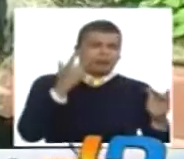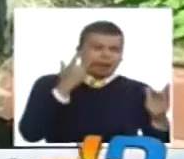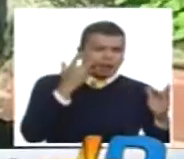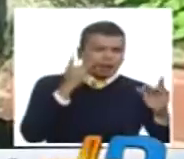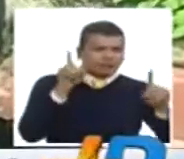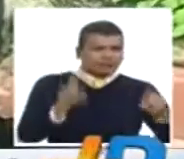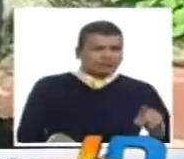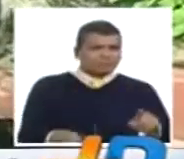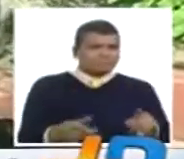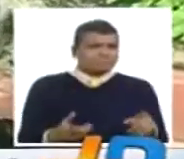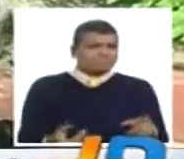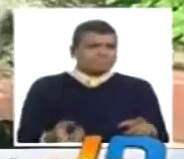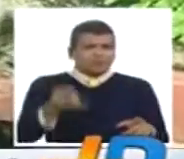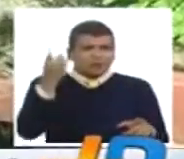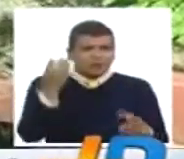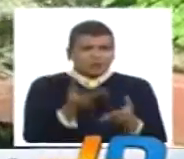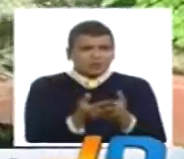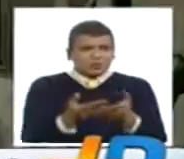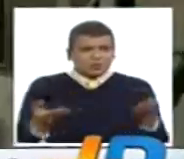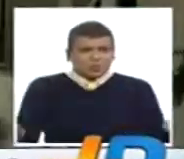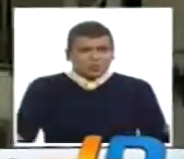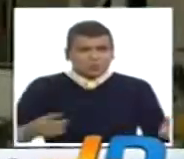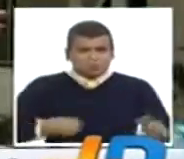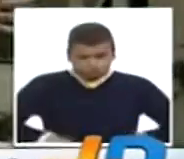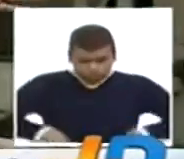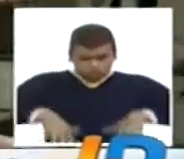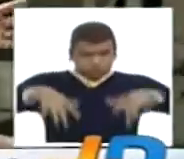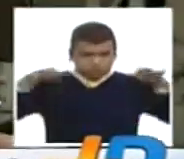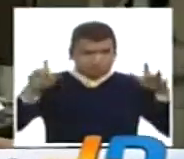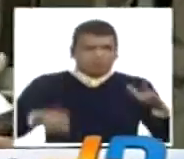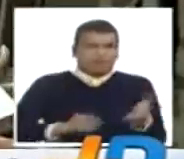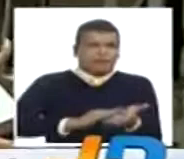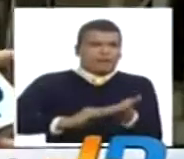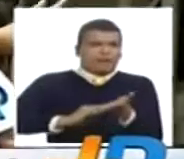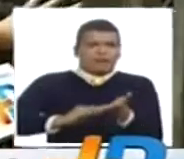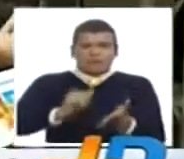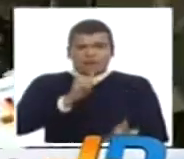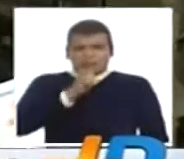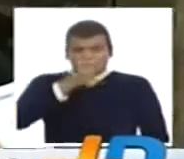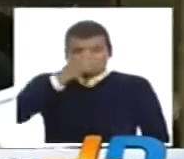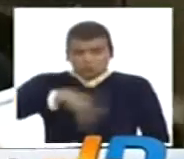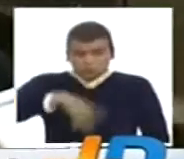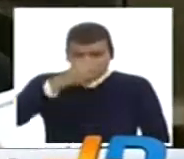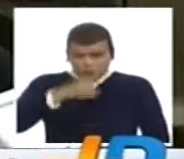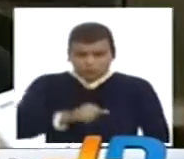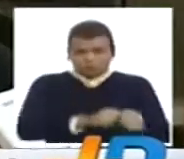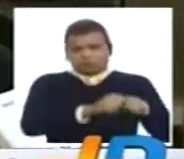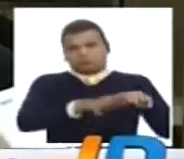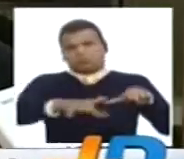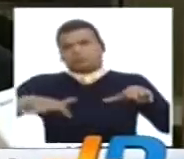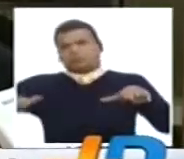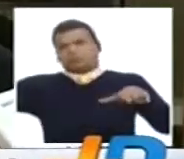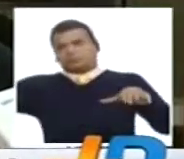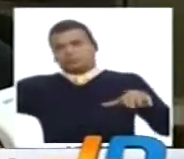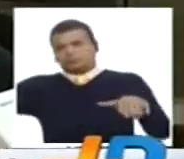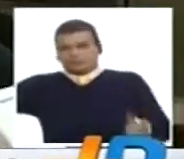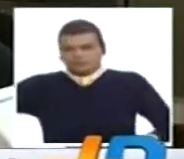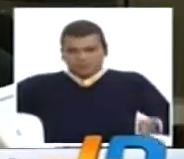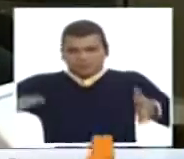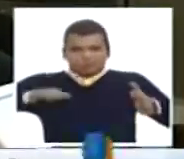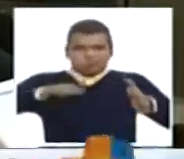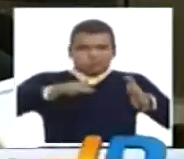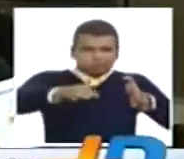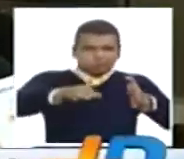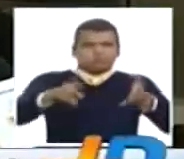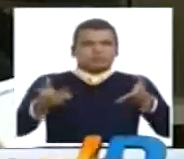su residencia cada vez que esta tubería colapsa. Toda el agua negra pasa por toda esta casa, por el garaje,